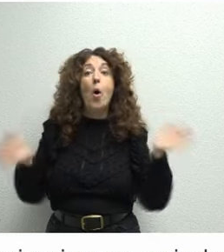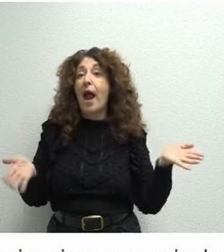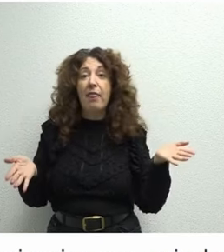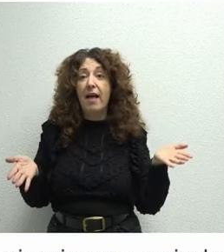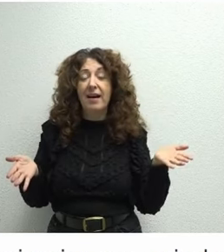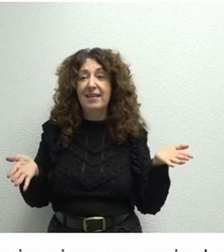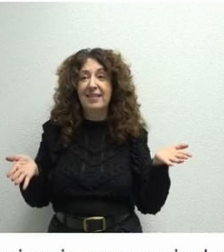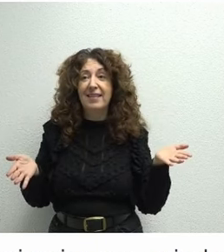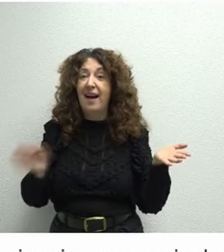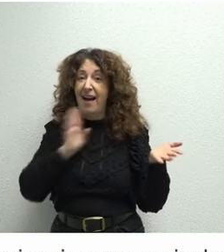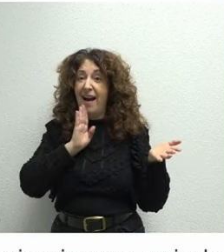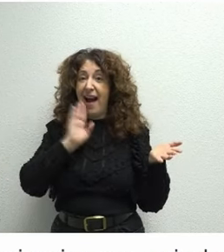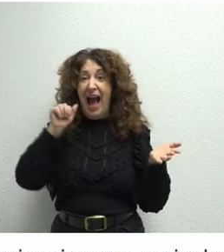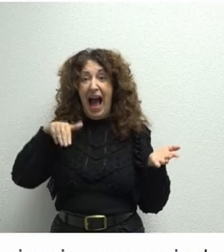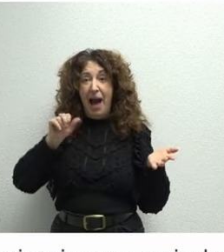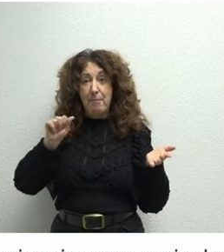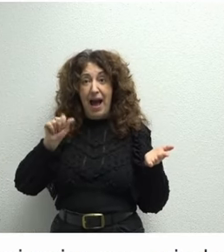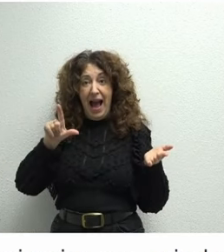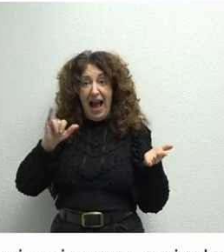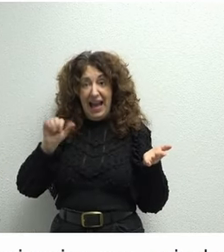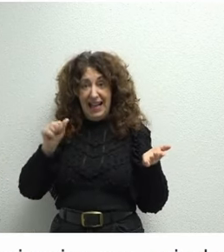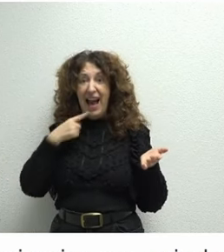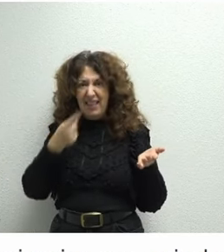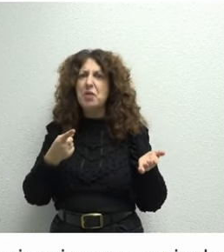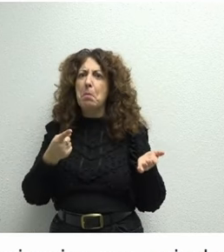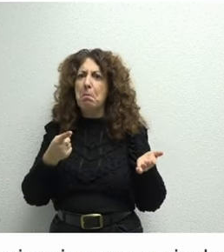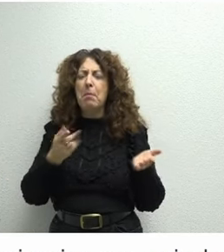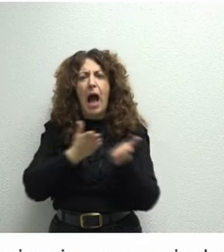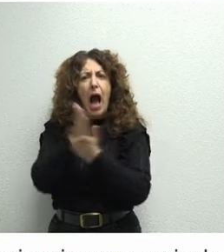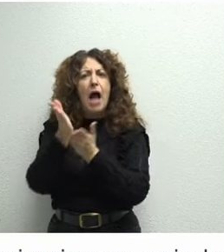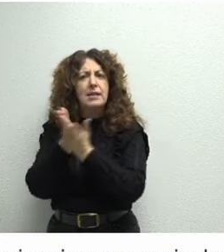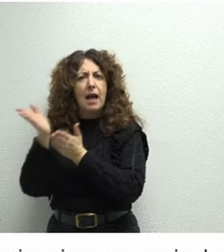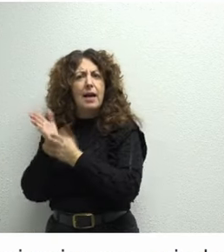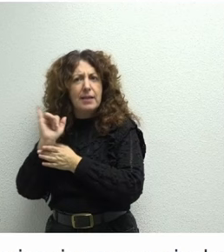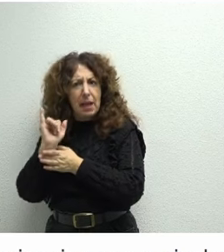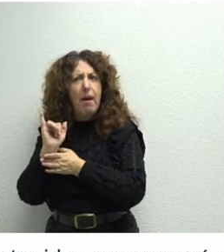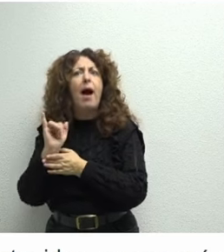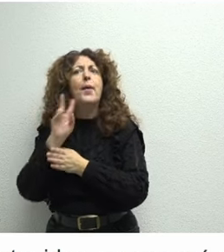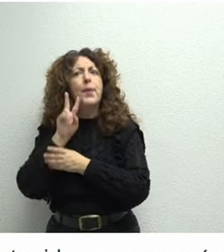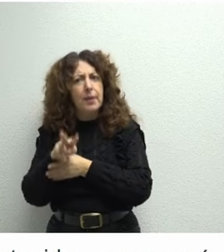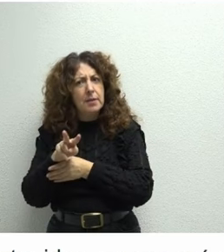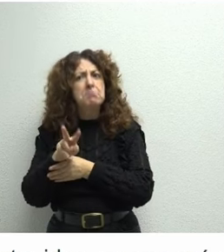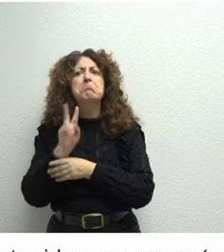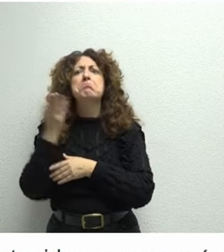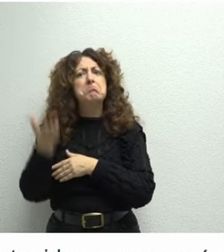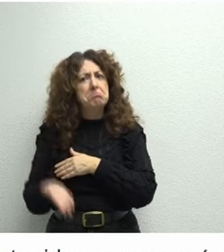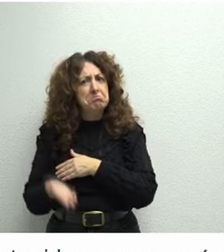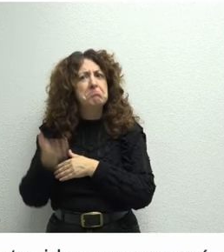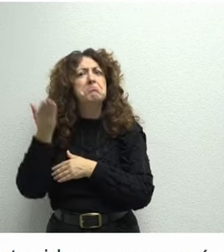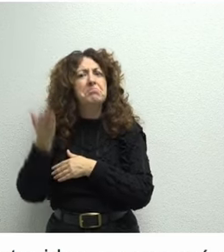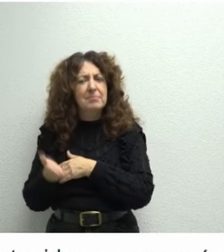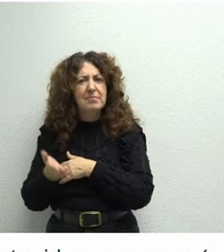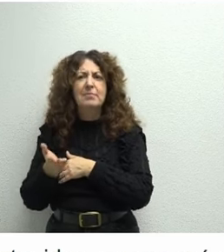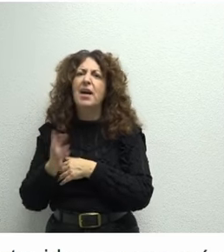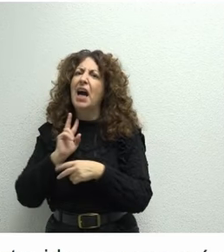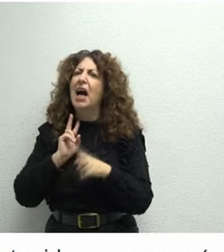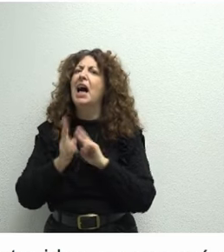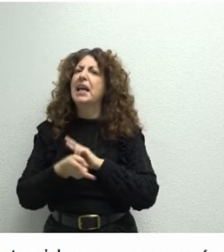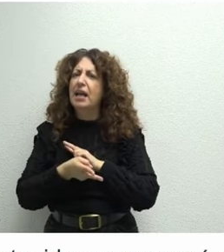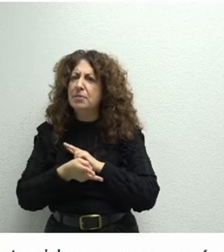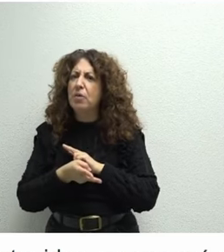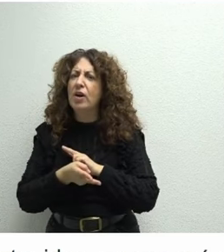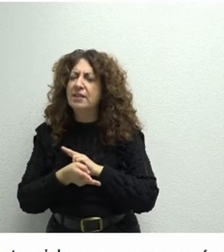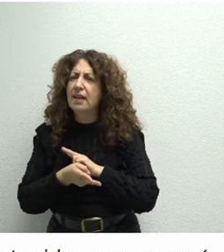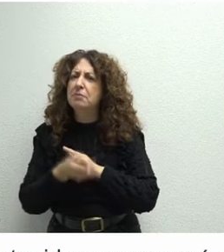dicho Amalia y realmente hay alternativas y muy valoradas y y muy y con una respuesta como muy